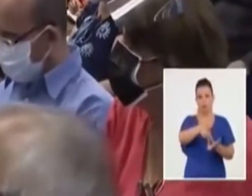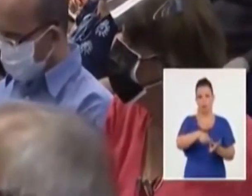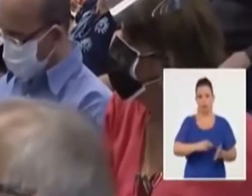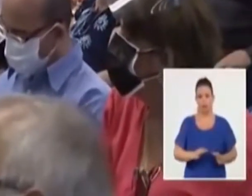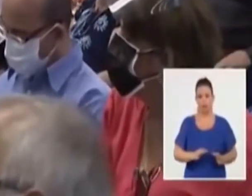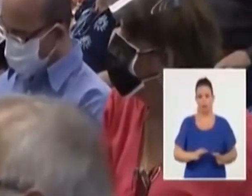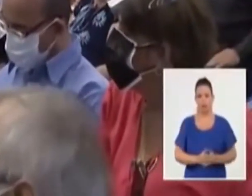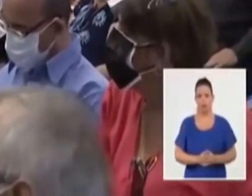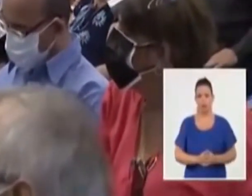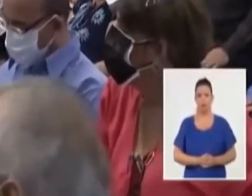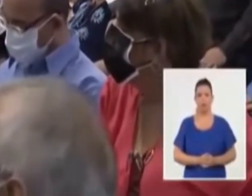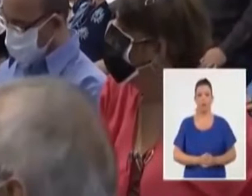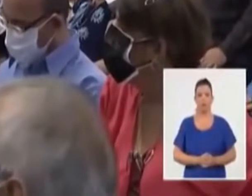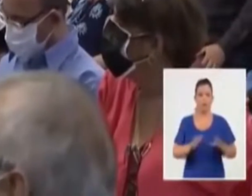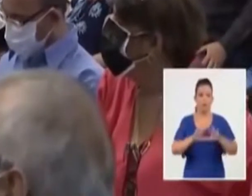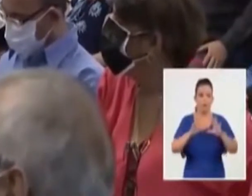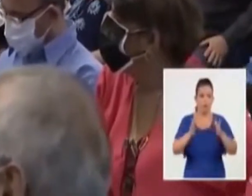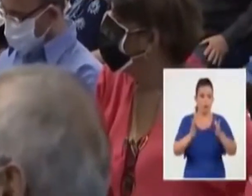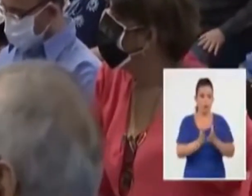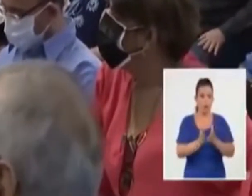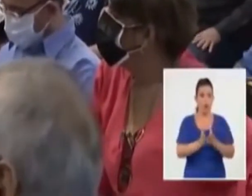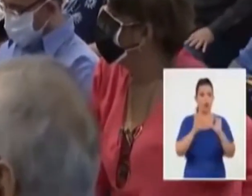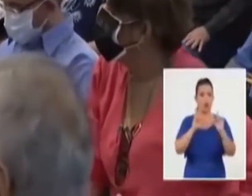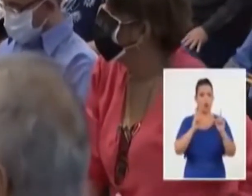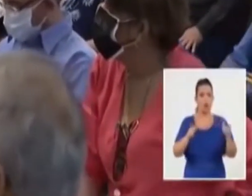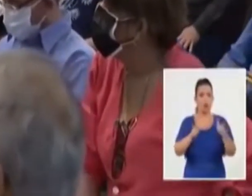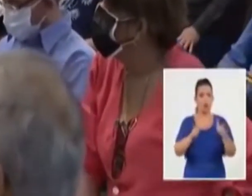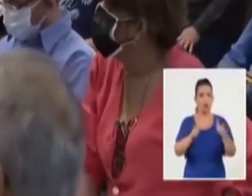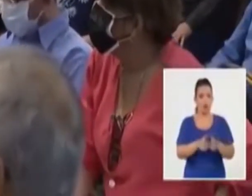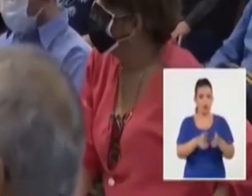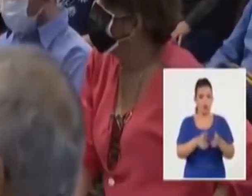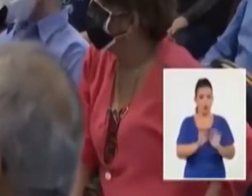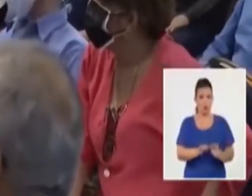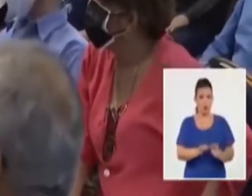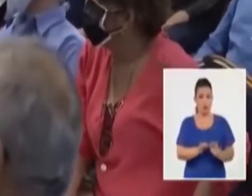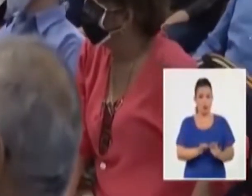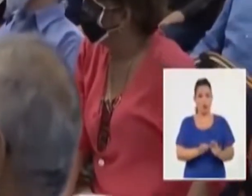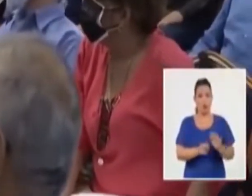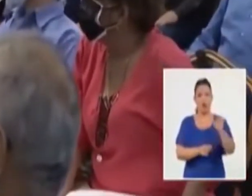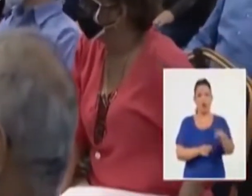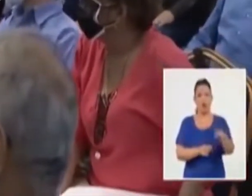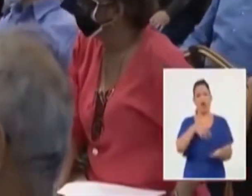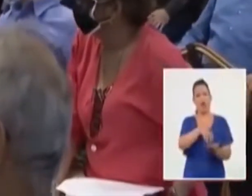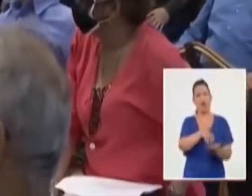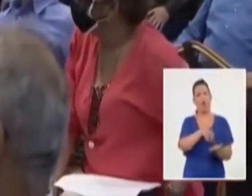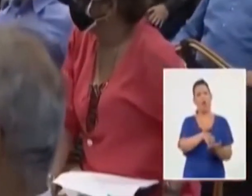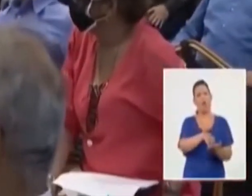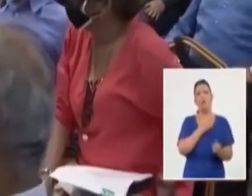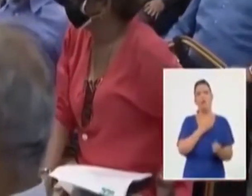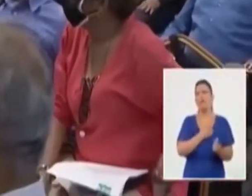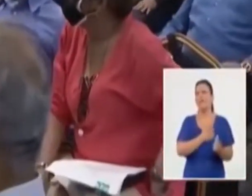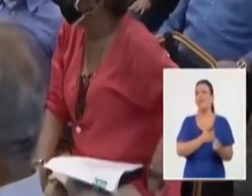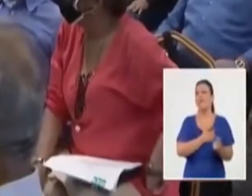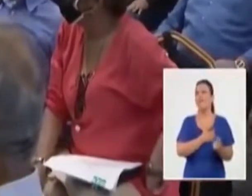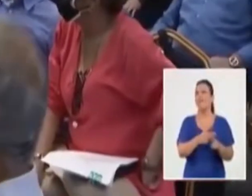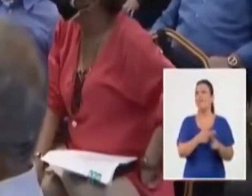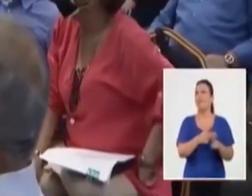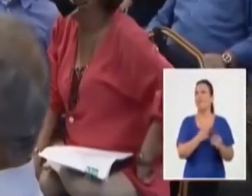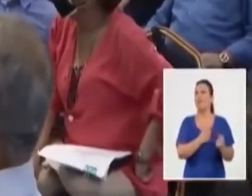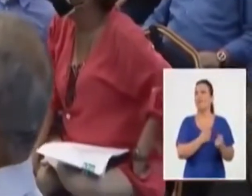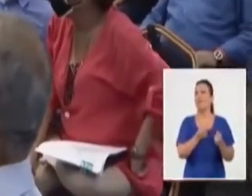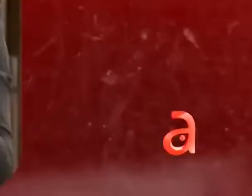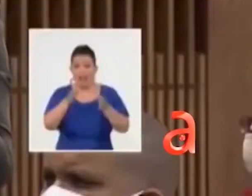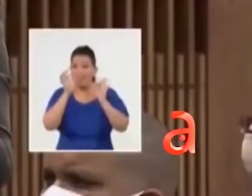al diálogo ese, pues tenemos que impulsarlos nosotros, ¿no? Irlos convenciendo de que ya se tienen que ir de ahí porque